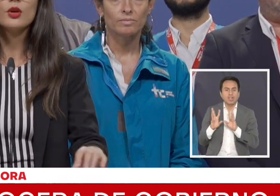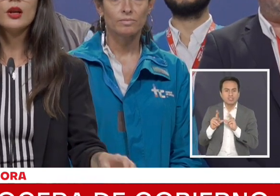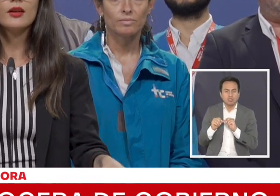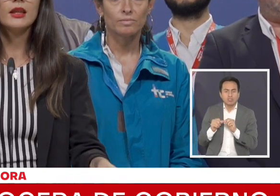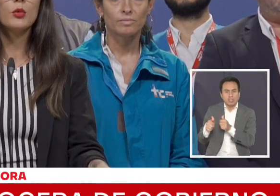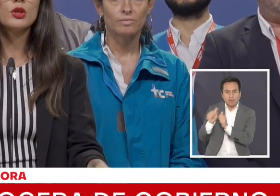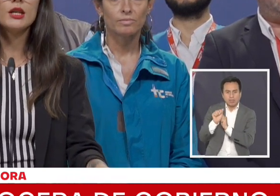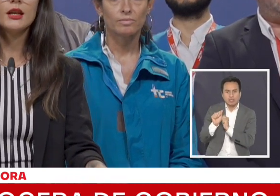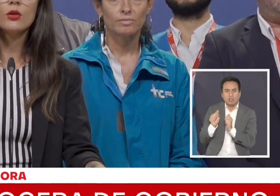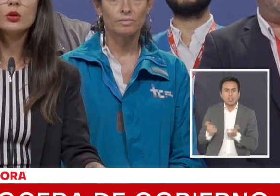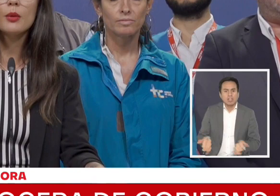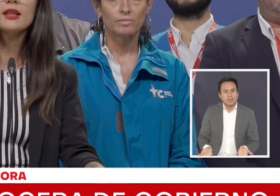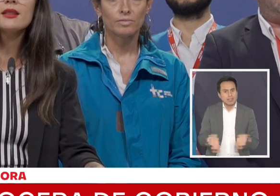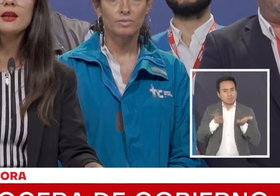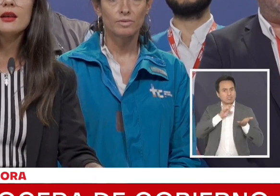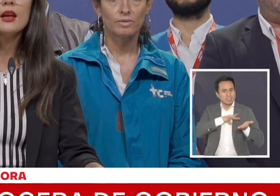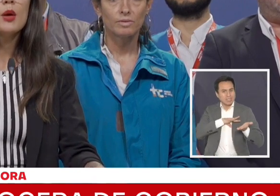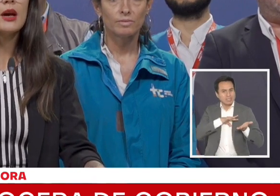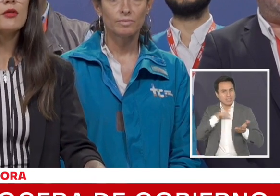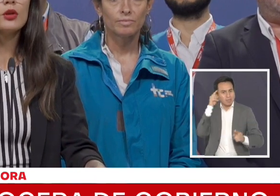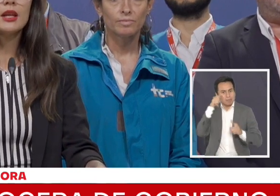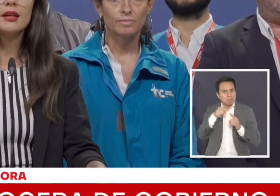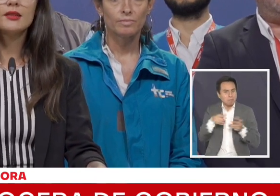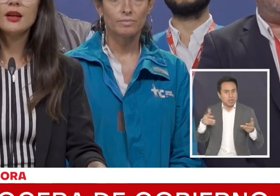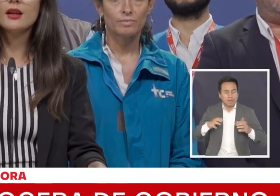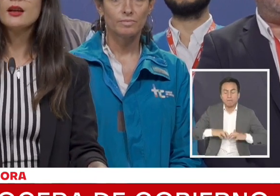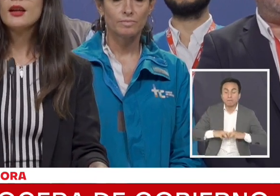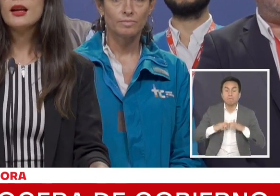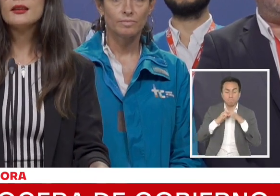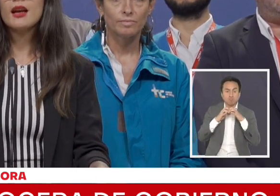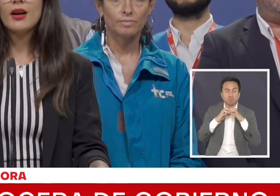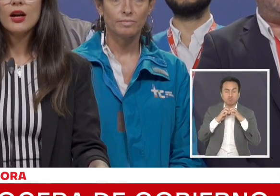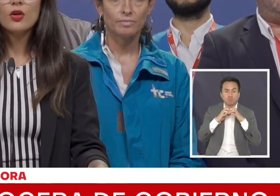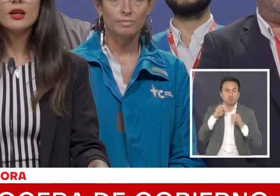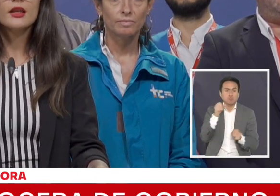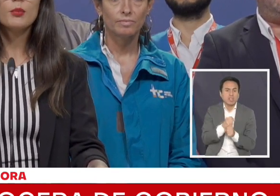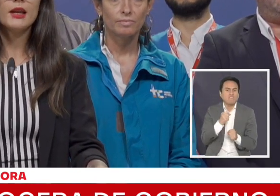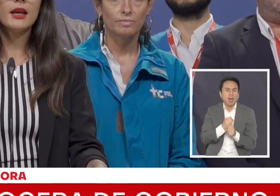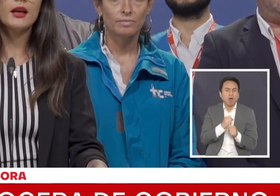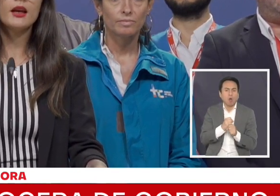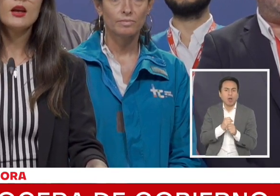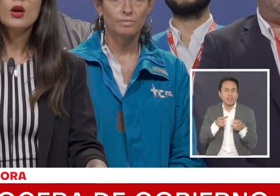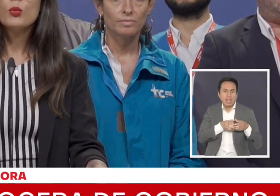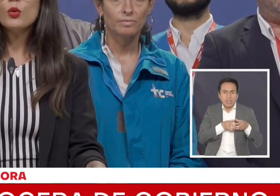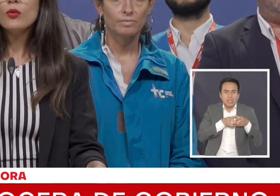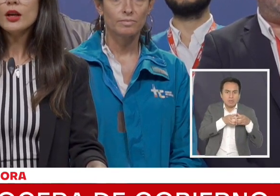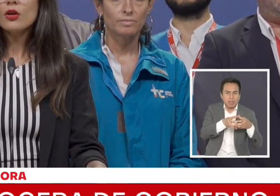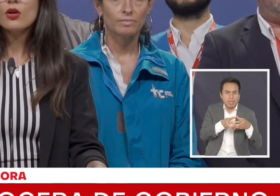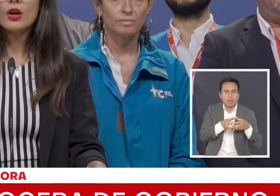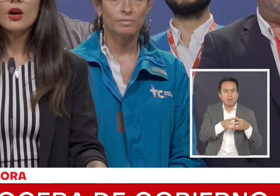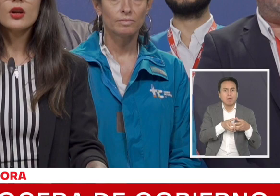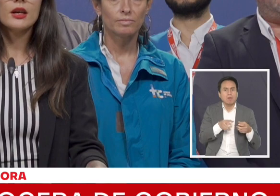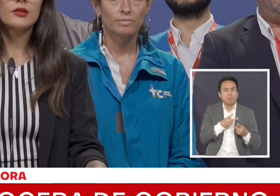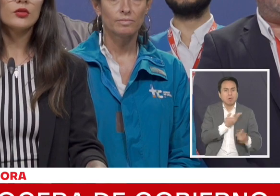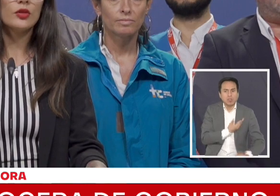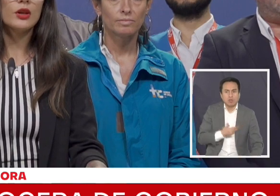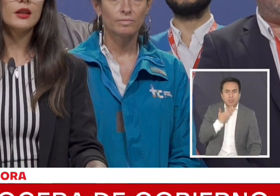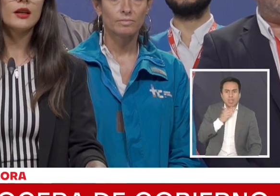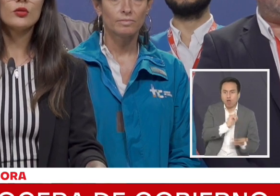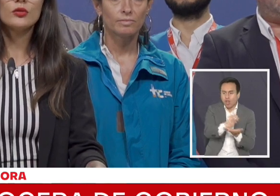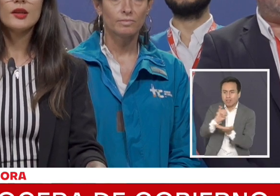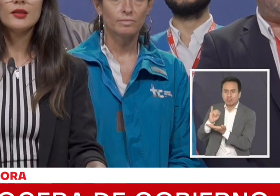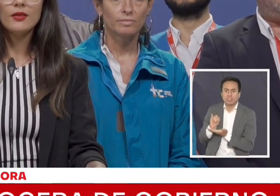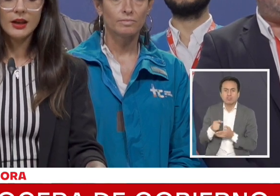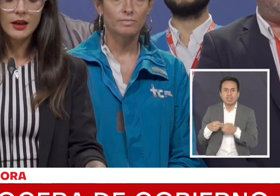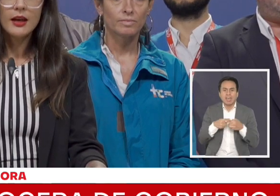desafío levantemos chile justamente para fortalecer el trabajo y el despliegue público con las organizaciones